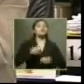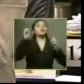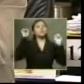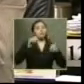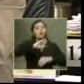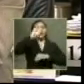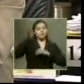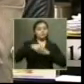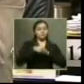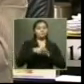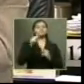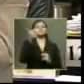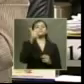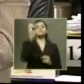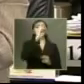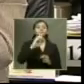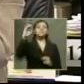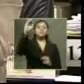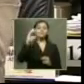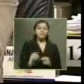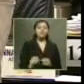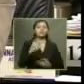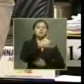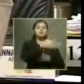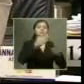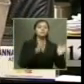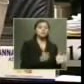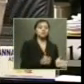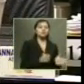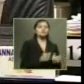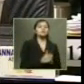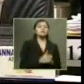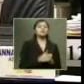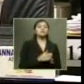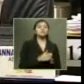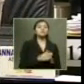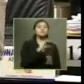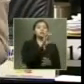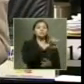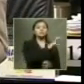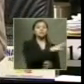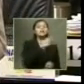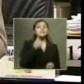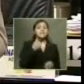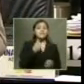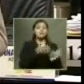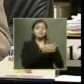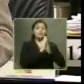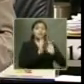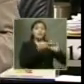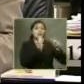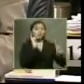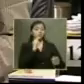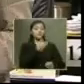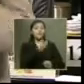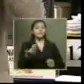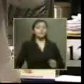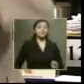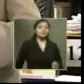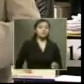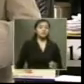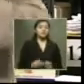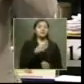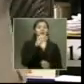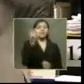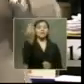aumentarse el 10% en las circunscripciones provinciales a 15% y en la revocatoria del mandato al presidente de la República